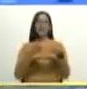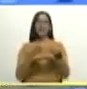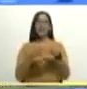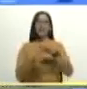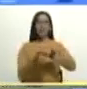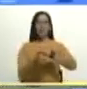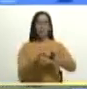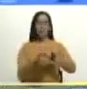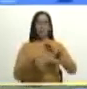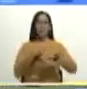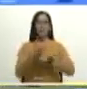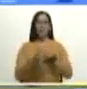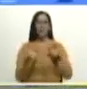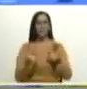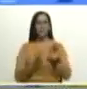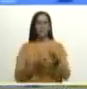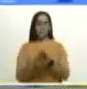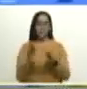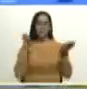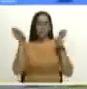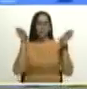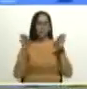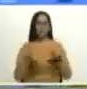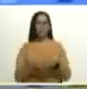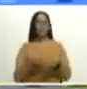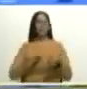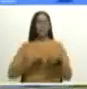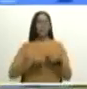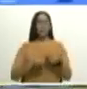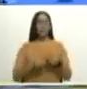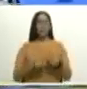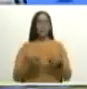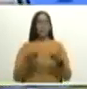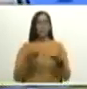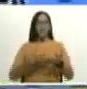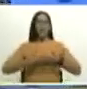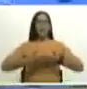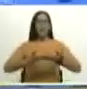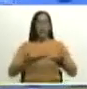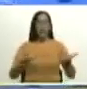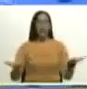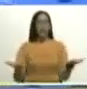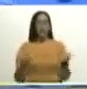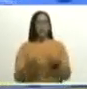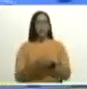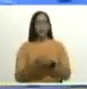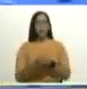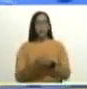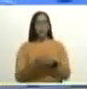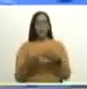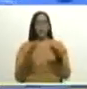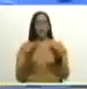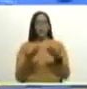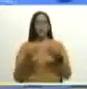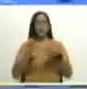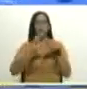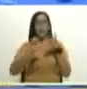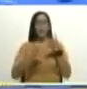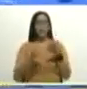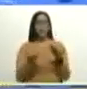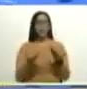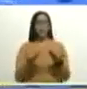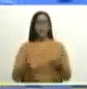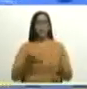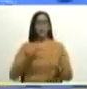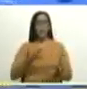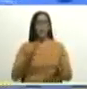especial de desarrollo turístico. Así que esto va dando una matriz cruzada de zonas